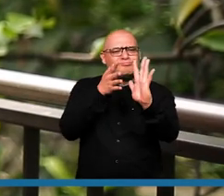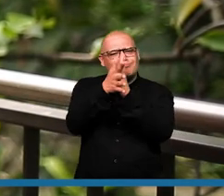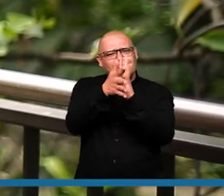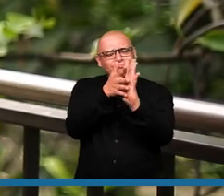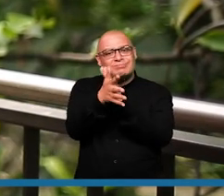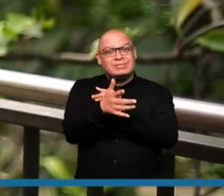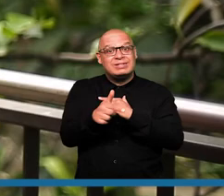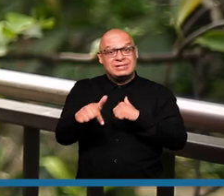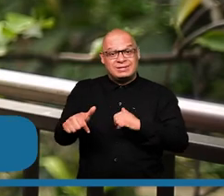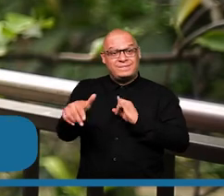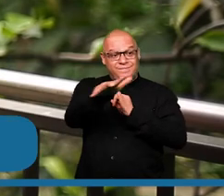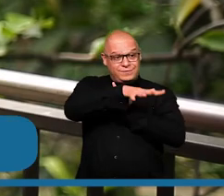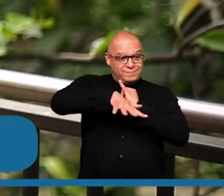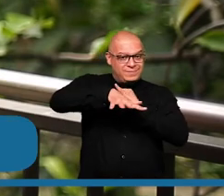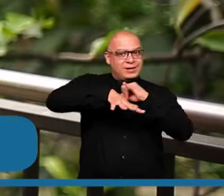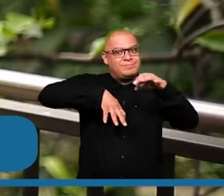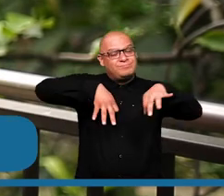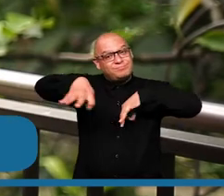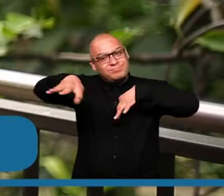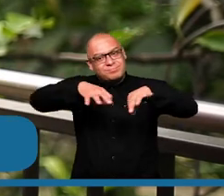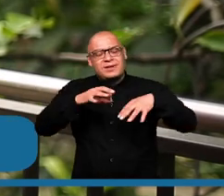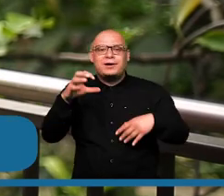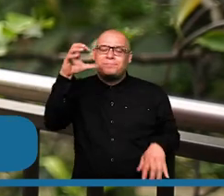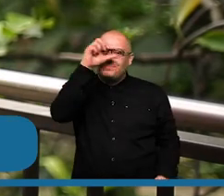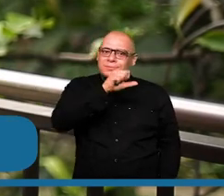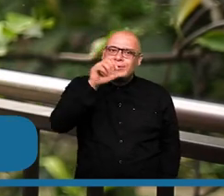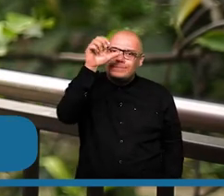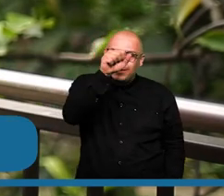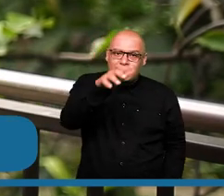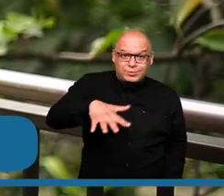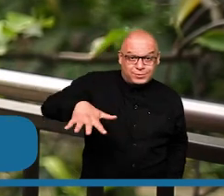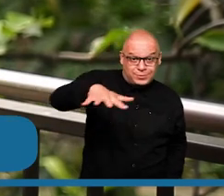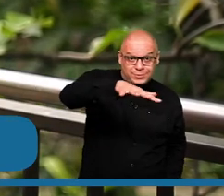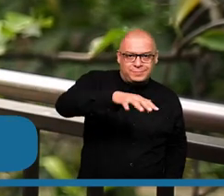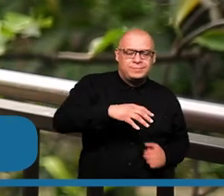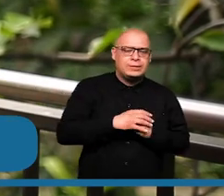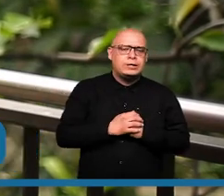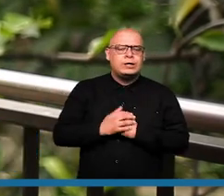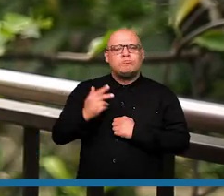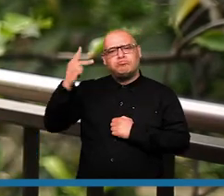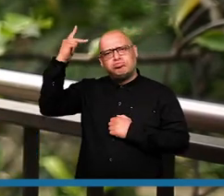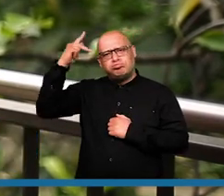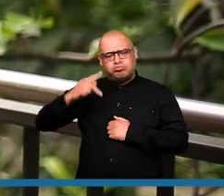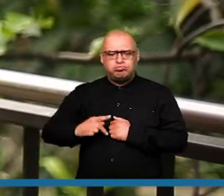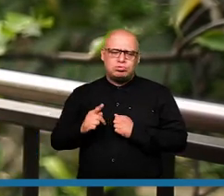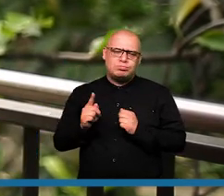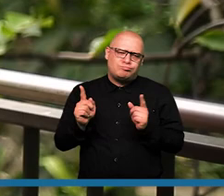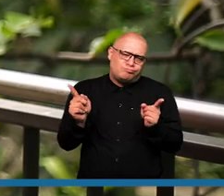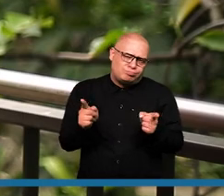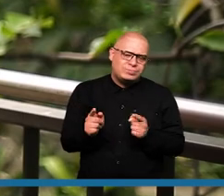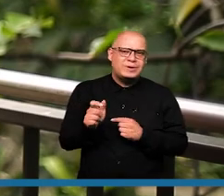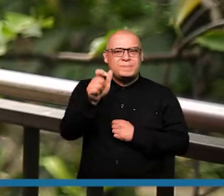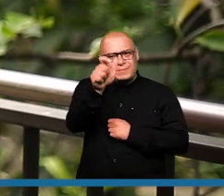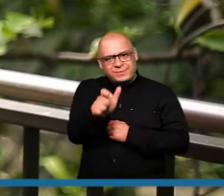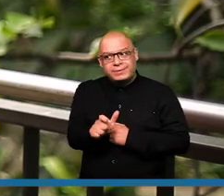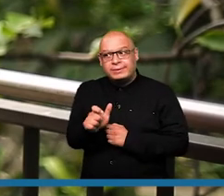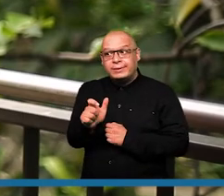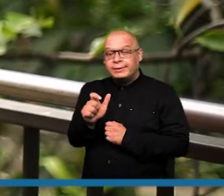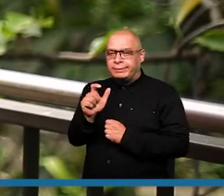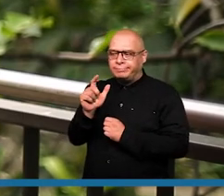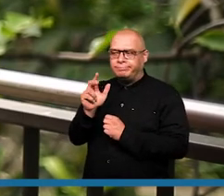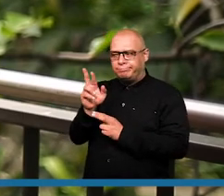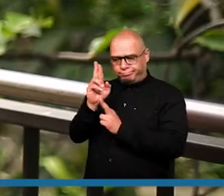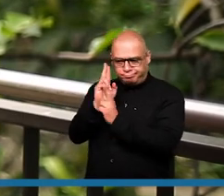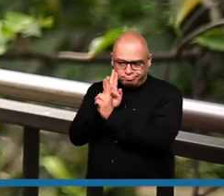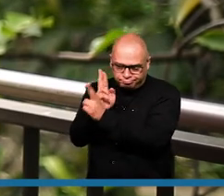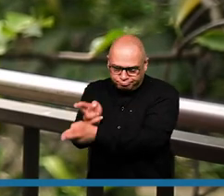al trabajo que realiza el Área Metropolitana del Valle de Aburrá. Esta es una pequeña historia del reconocimiento a alguien que, como usted o como